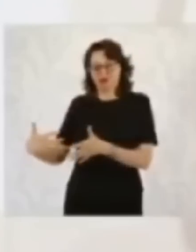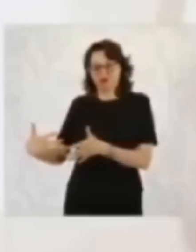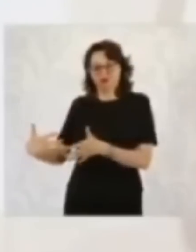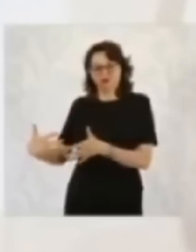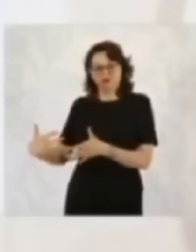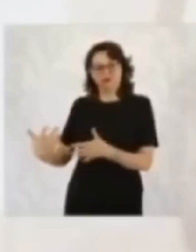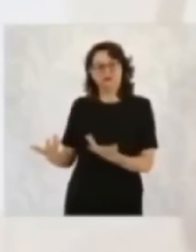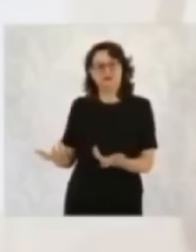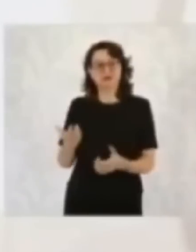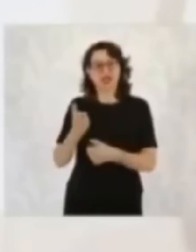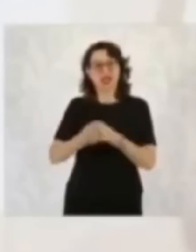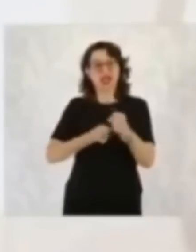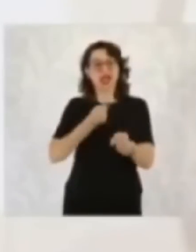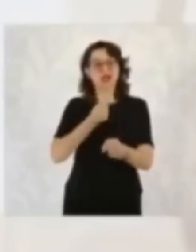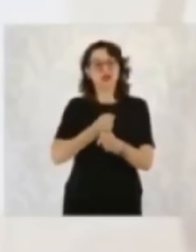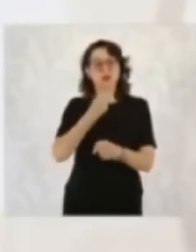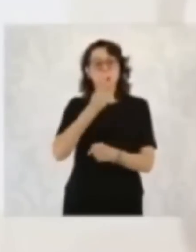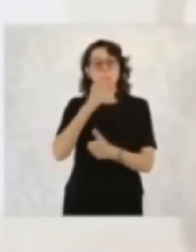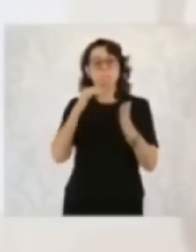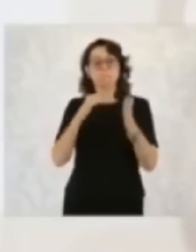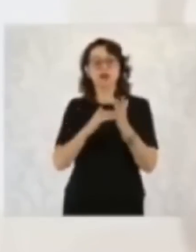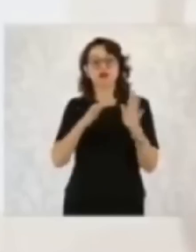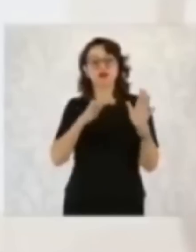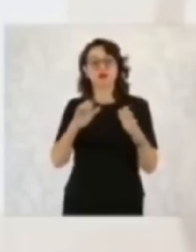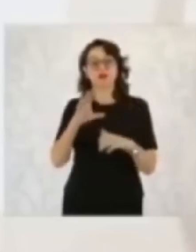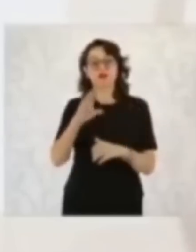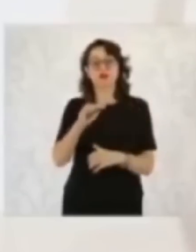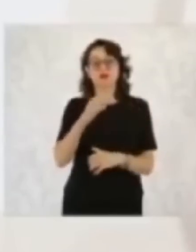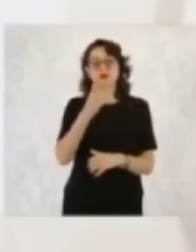de 1944 con Estados Unidos.